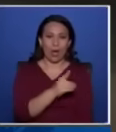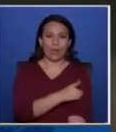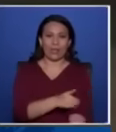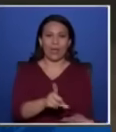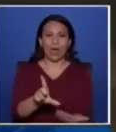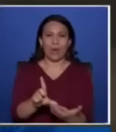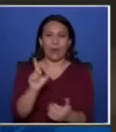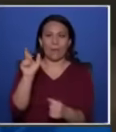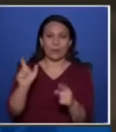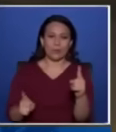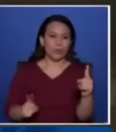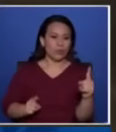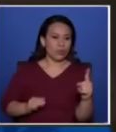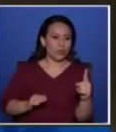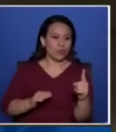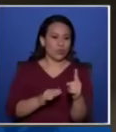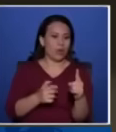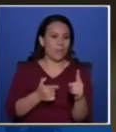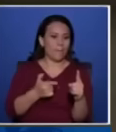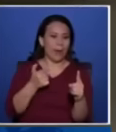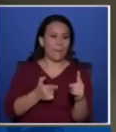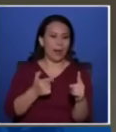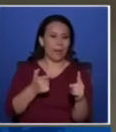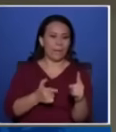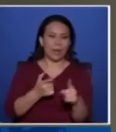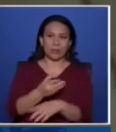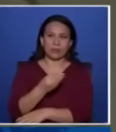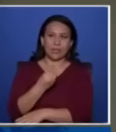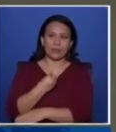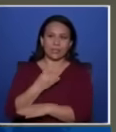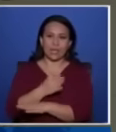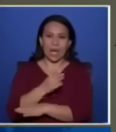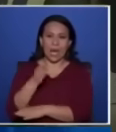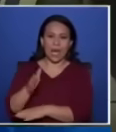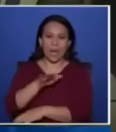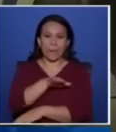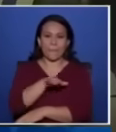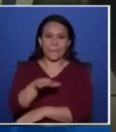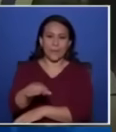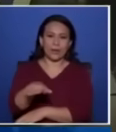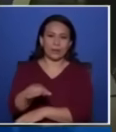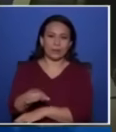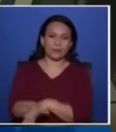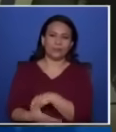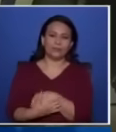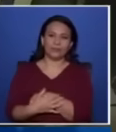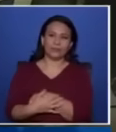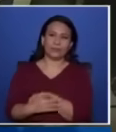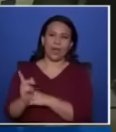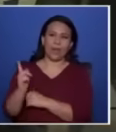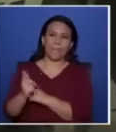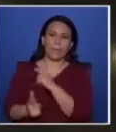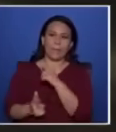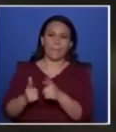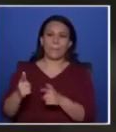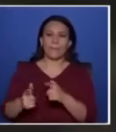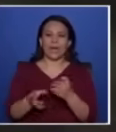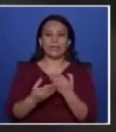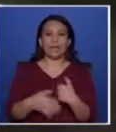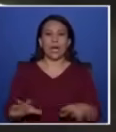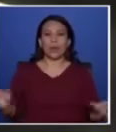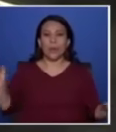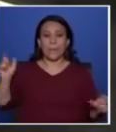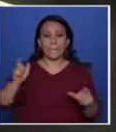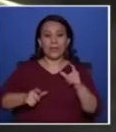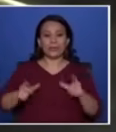Un sicario interceptó al conductor de una camioneta de alta gama que estaba parqueada y le disparó. Comenzó la bala, pues, y toda la gente salió corriendo